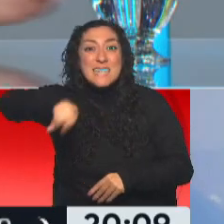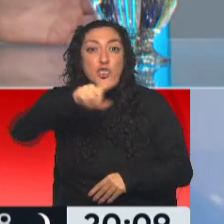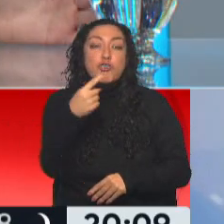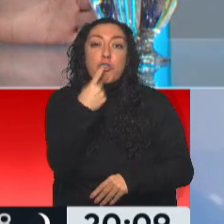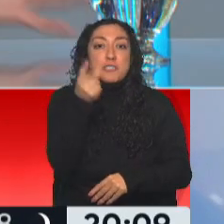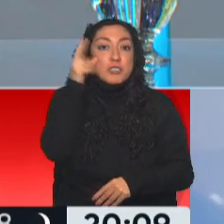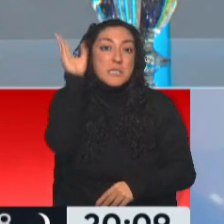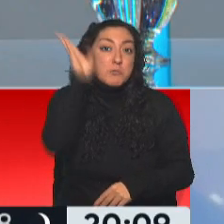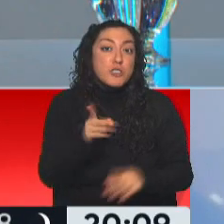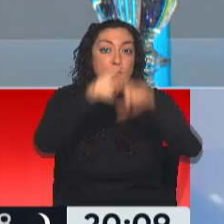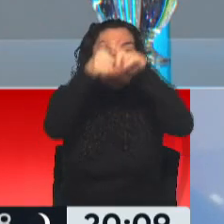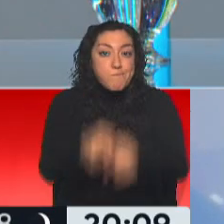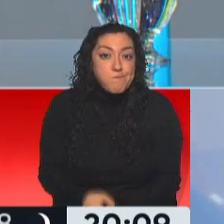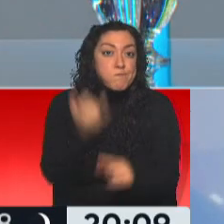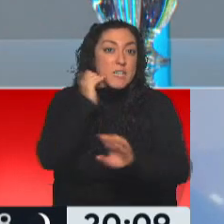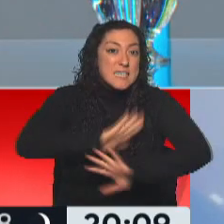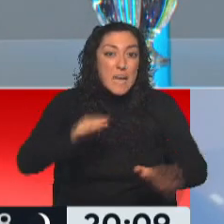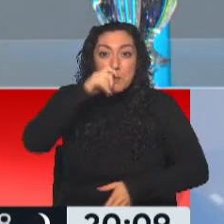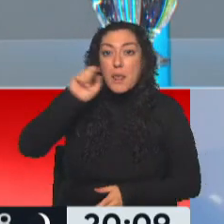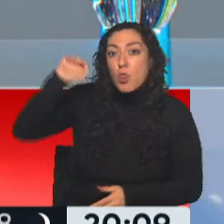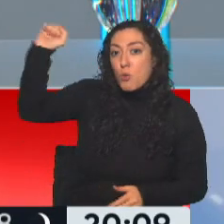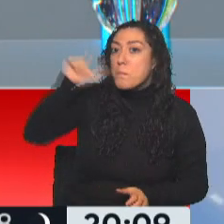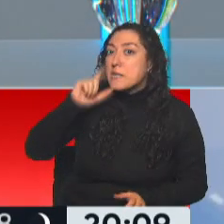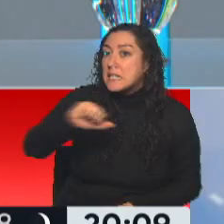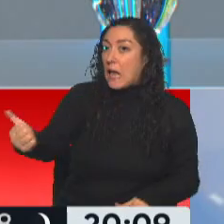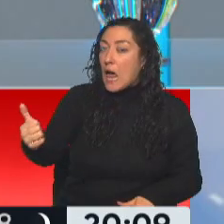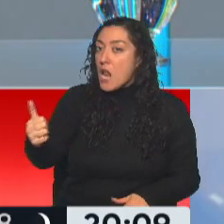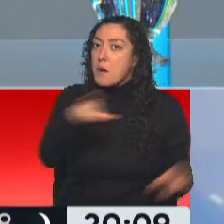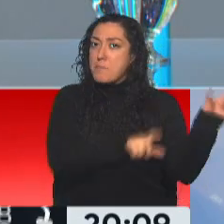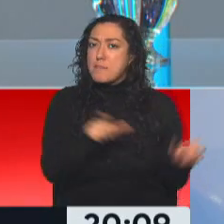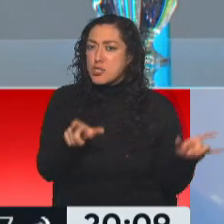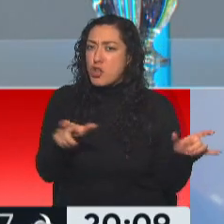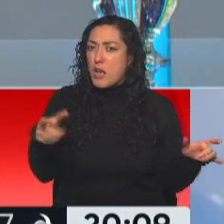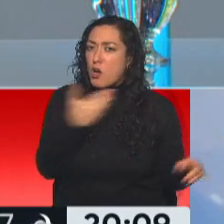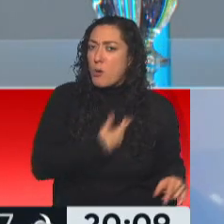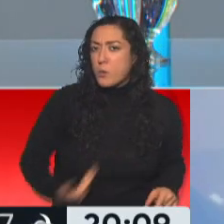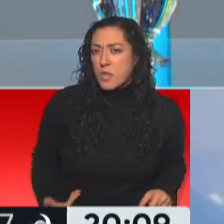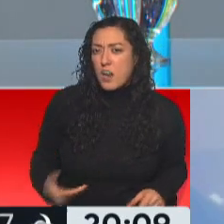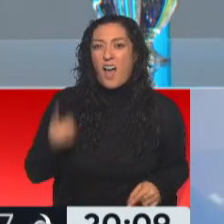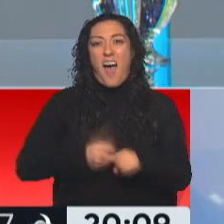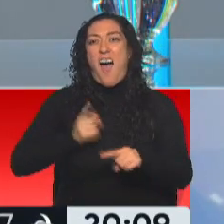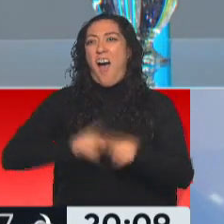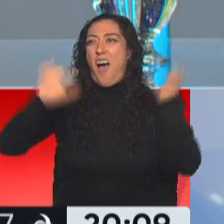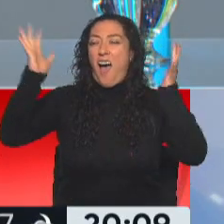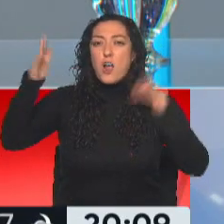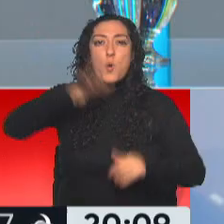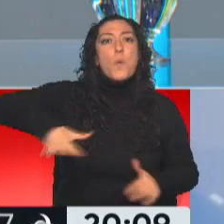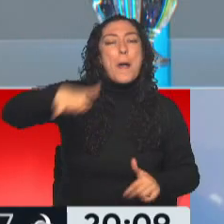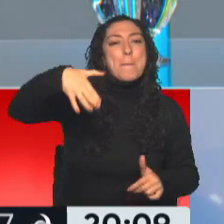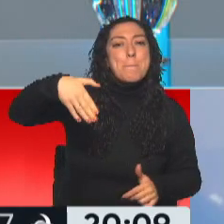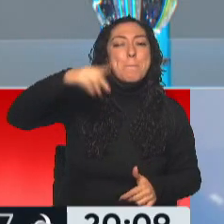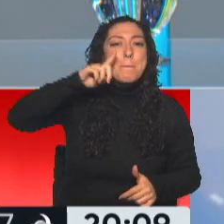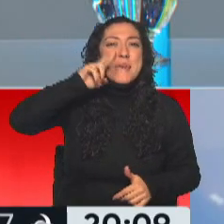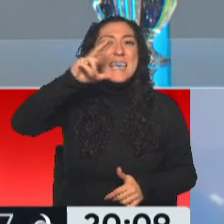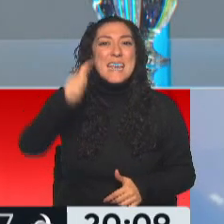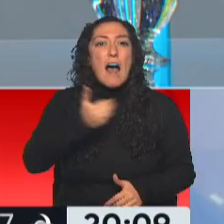el 80% escrutado va ganando Nicolás Maduro, pero ya estaban los seguidores del oficialismo del gobierno festejando en Miraflores, incluso antes de que